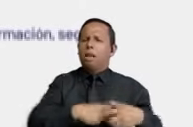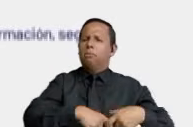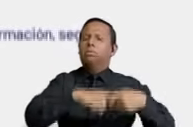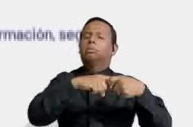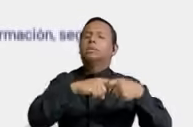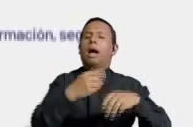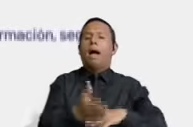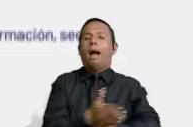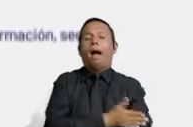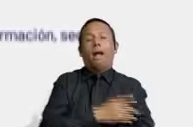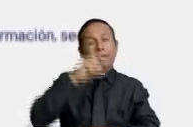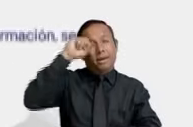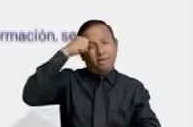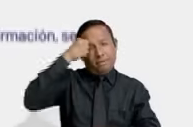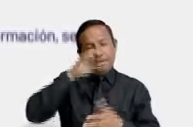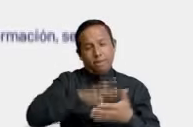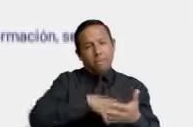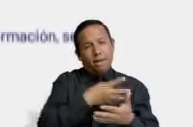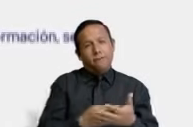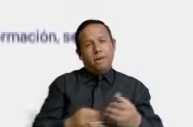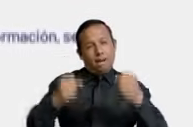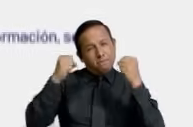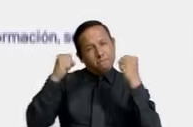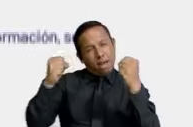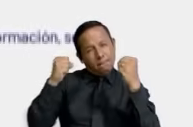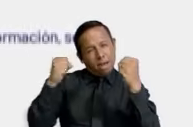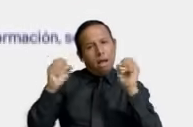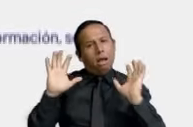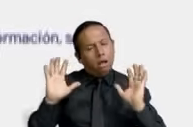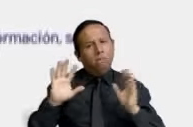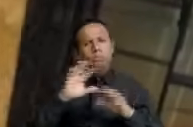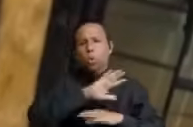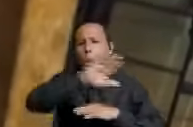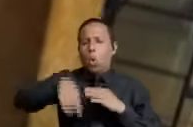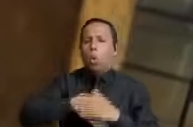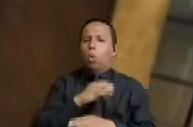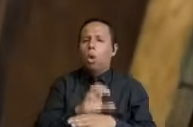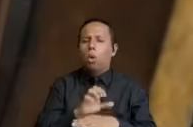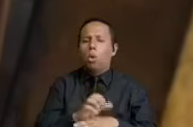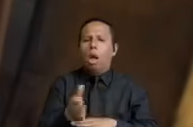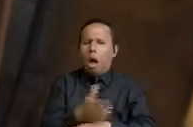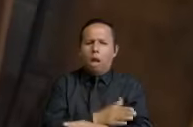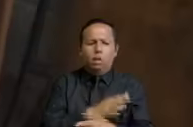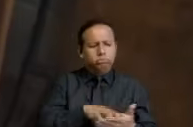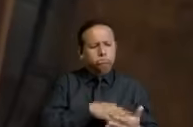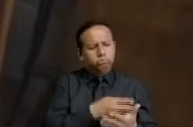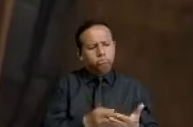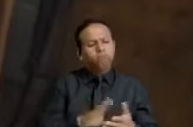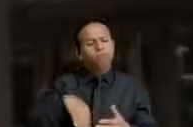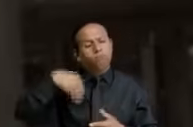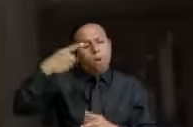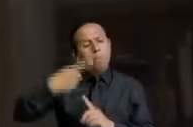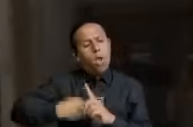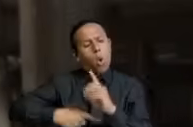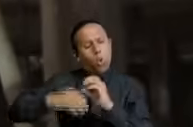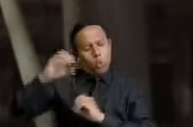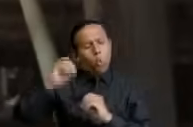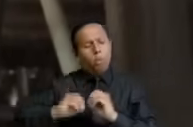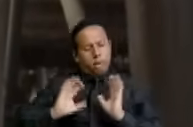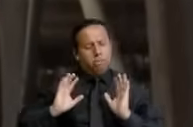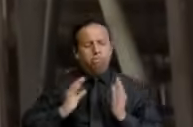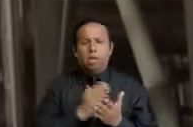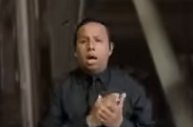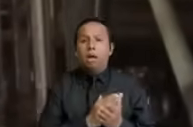paro programado para garantizar la provisión de combustibles a Escala Nacional el paro estaba previsto para el mes de octubre pero debido a un